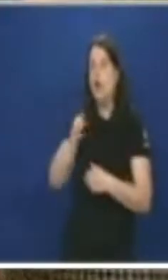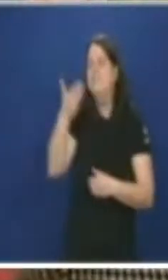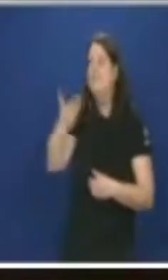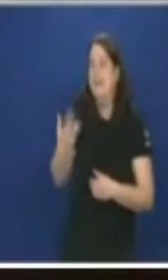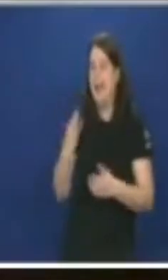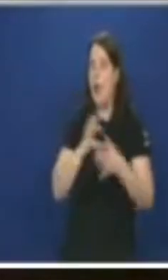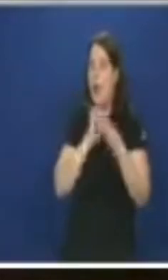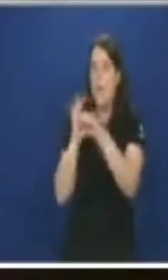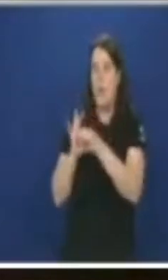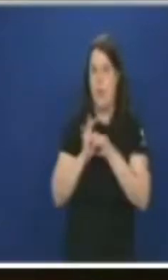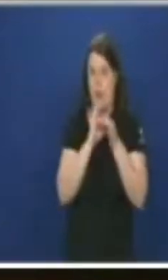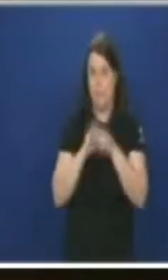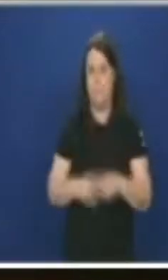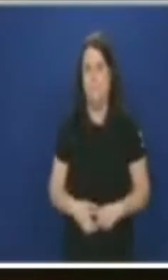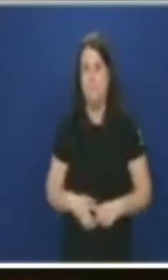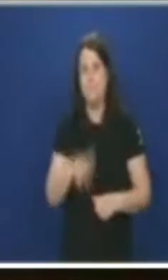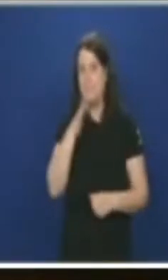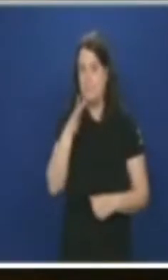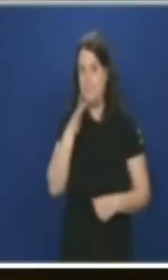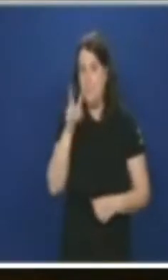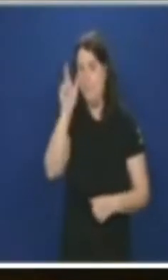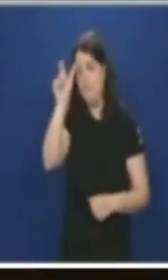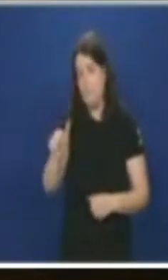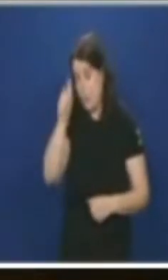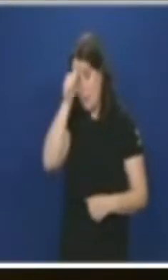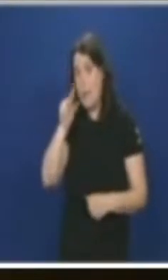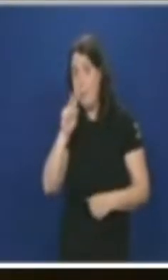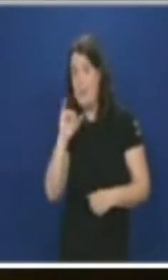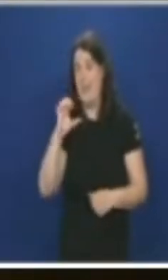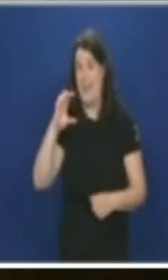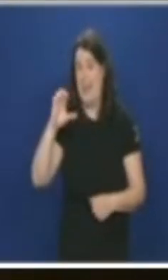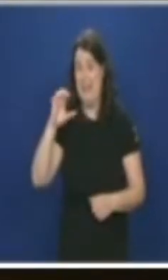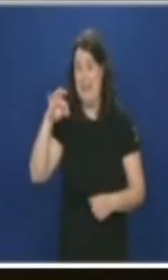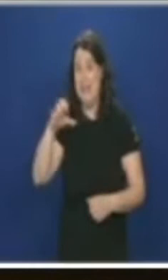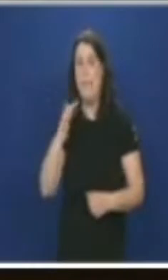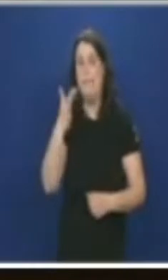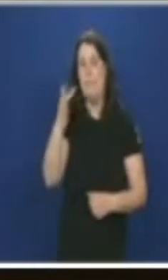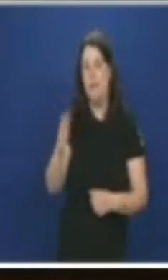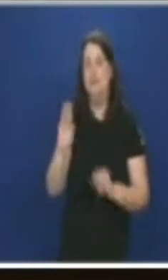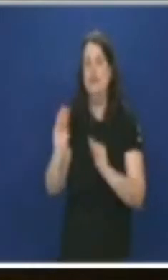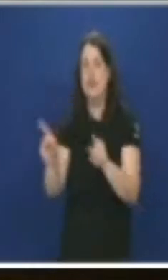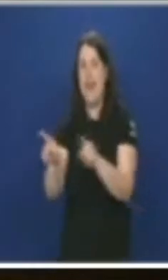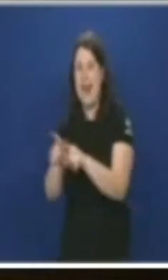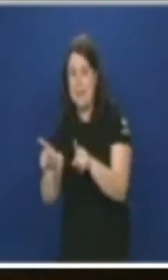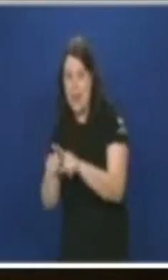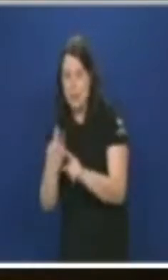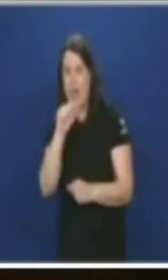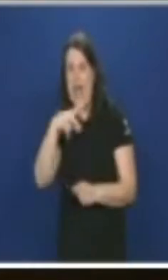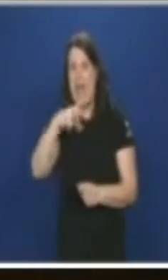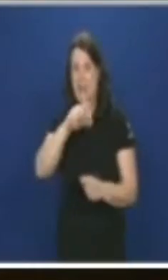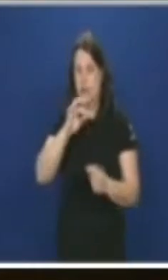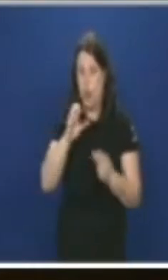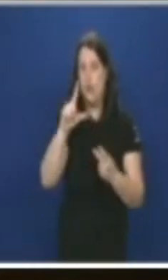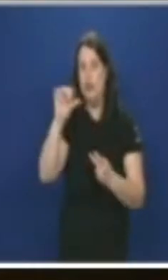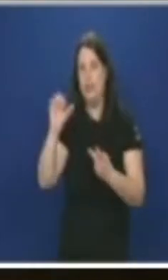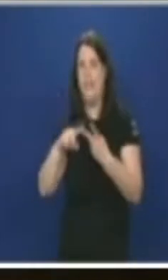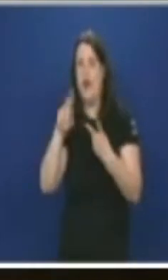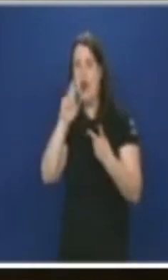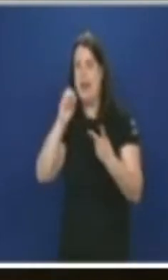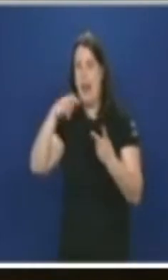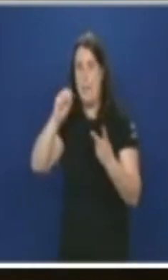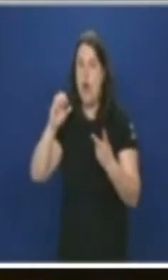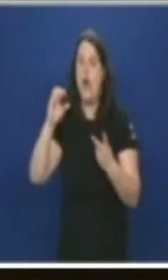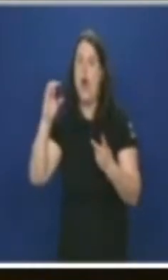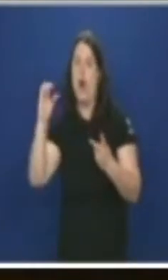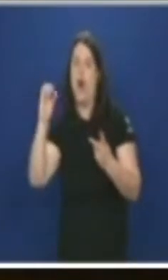iso, recibe esta medalla Vicente Risco xunto aos seus irmáns Antón Losada Diéguez, Ramón Otero Pedrallo